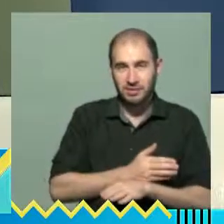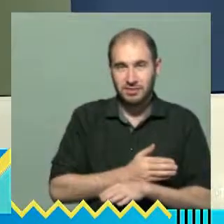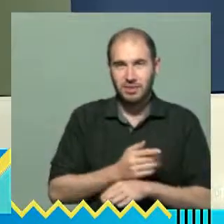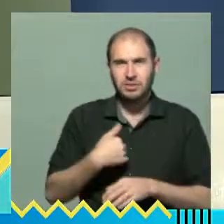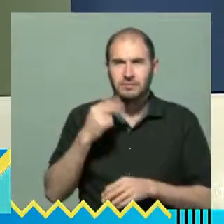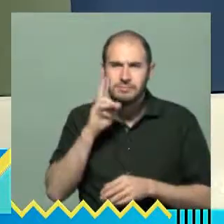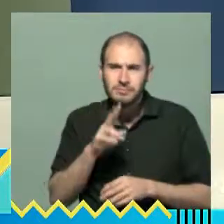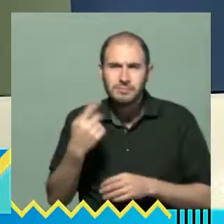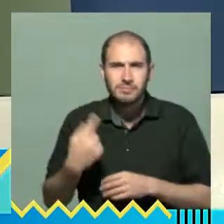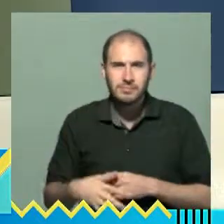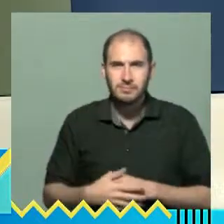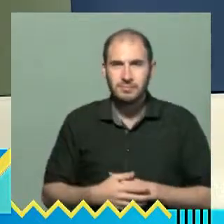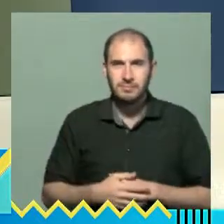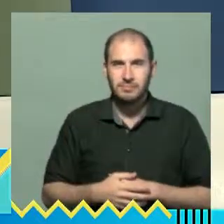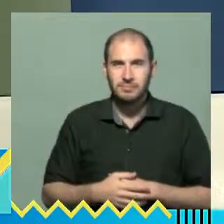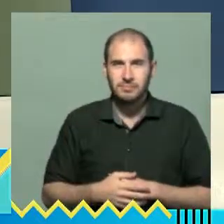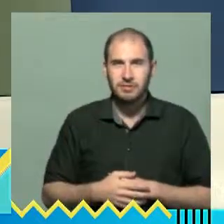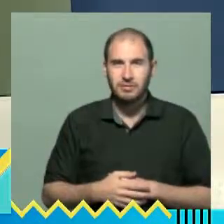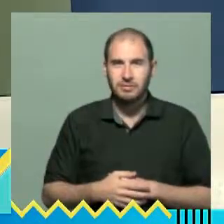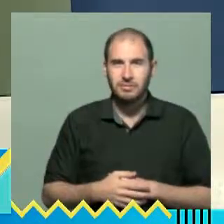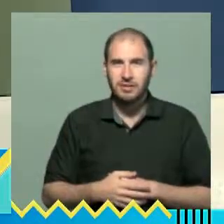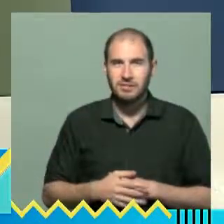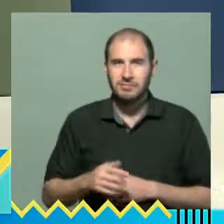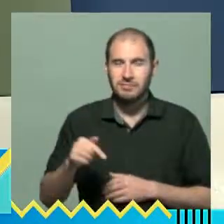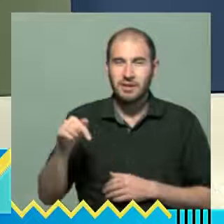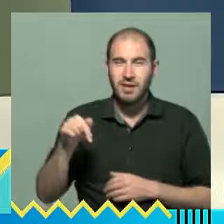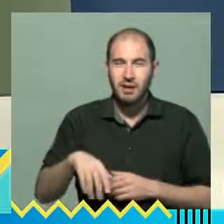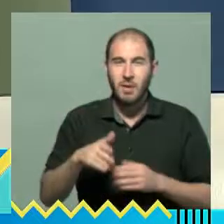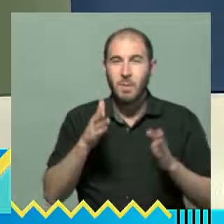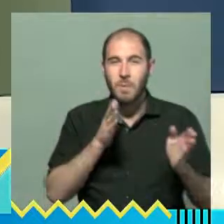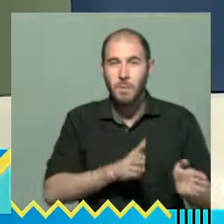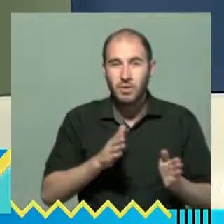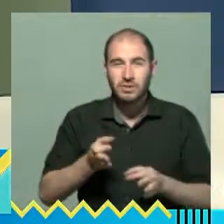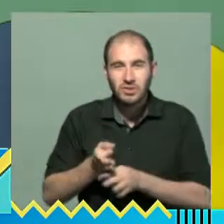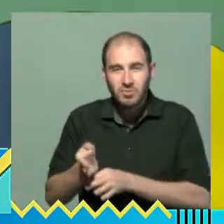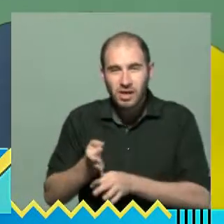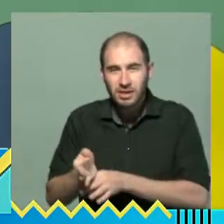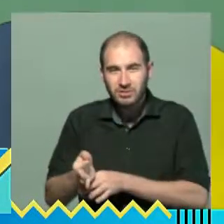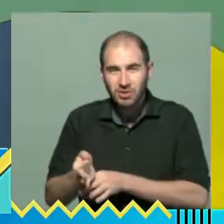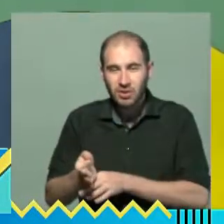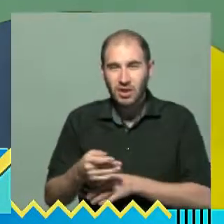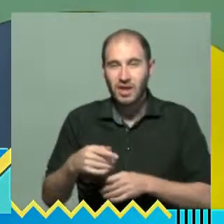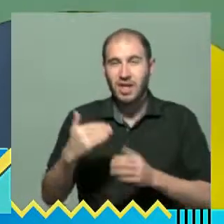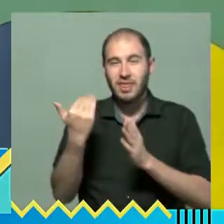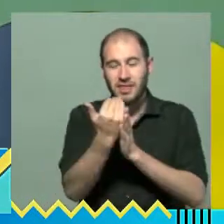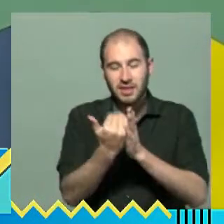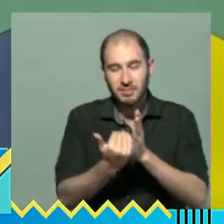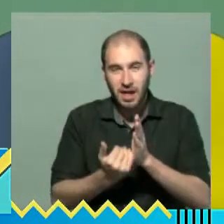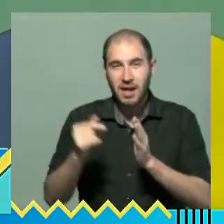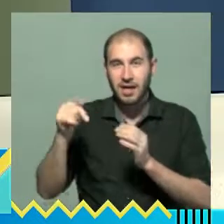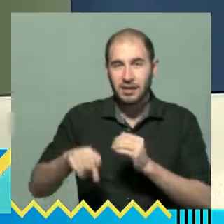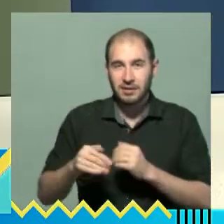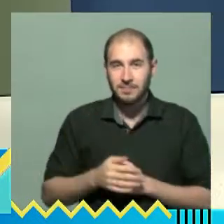estoy percibiendo yo de la realidad. Hay que tener en cuenta que hay todo un proceso de educación que hace que determinadas cosas